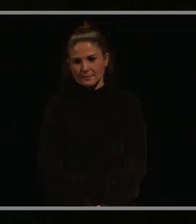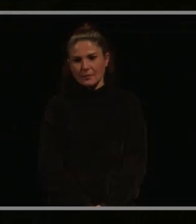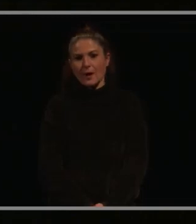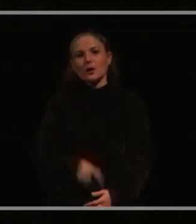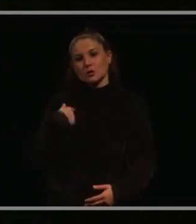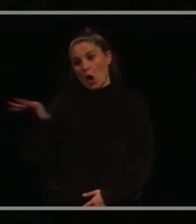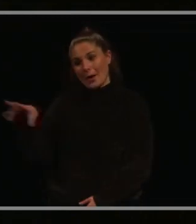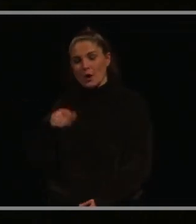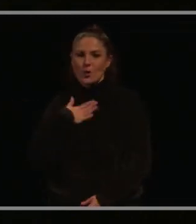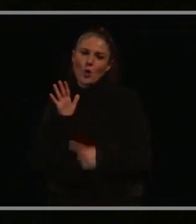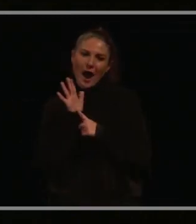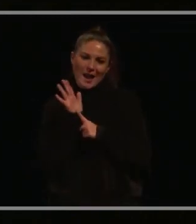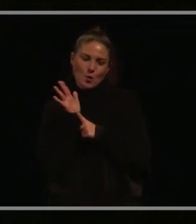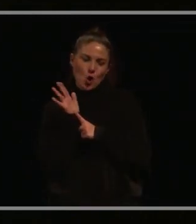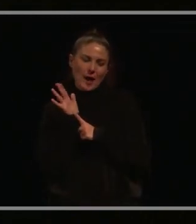Neurona.